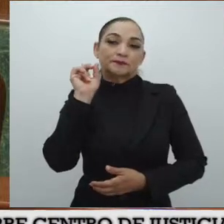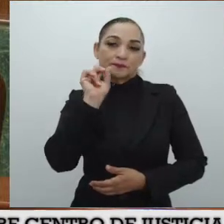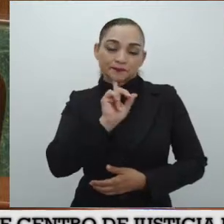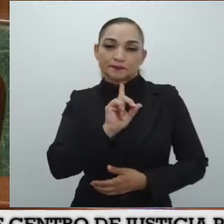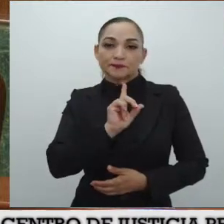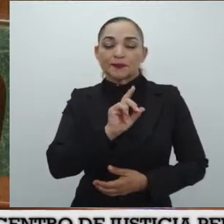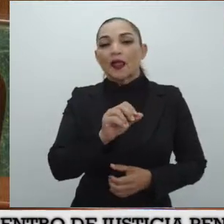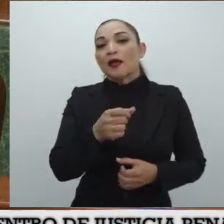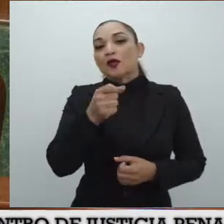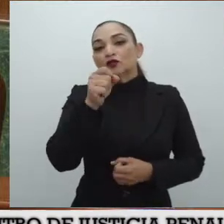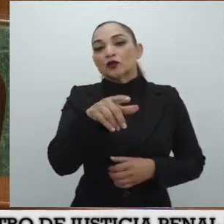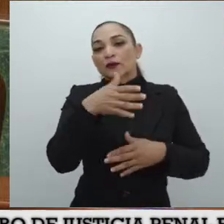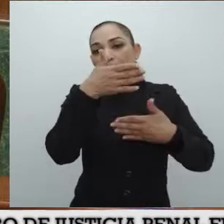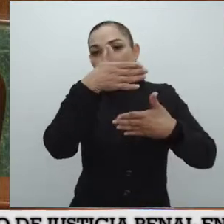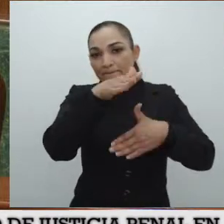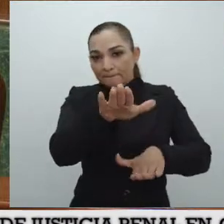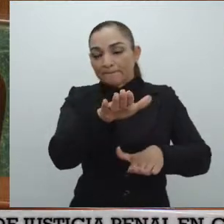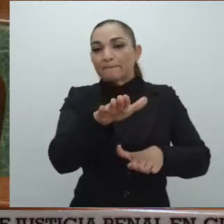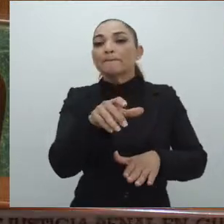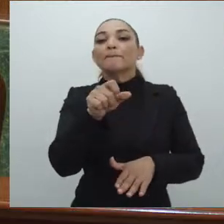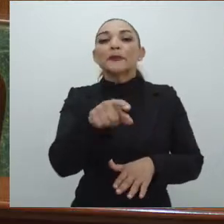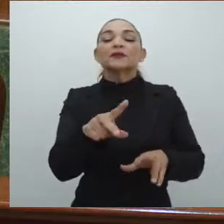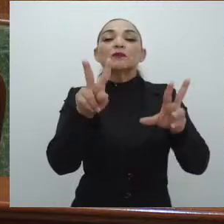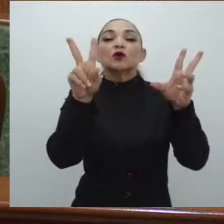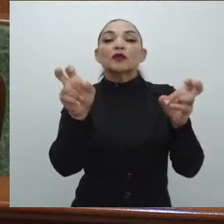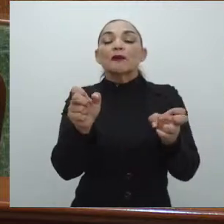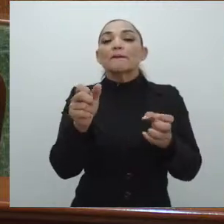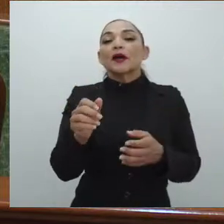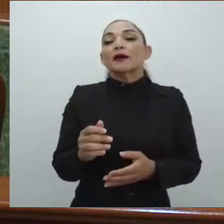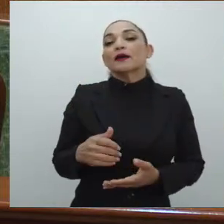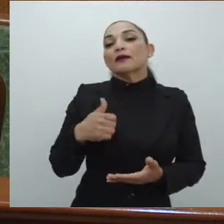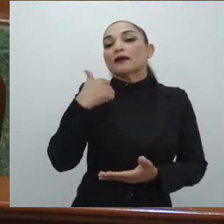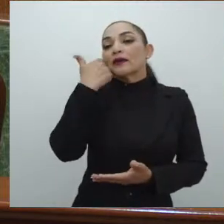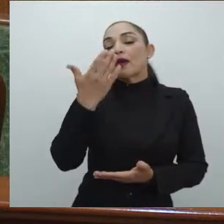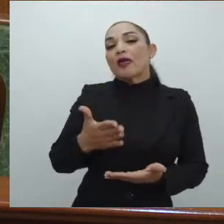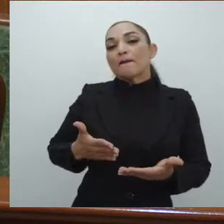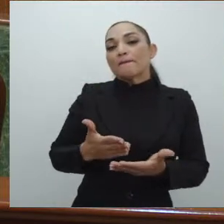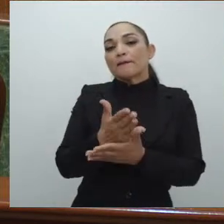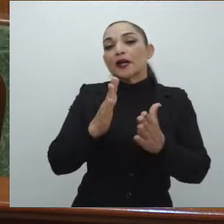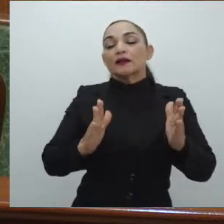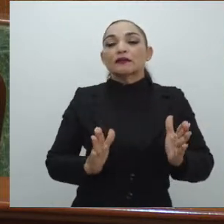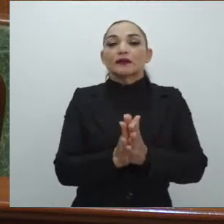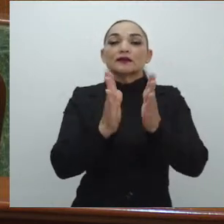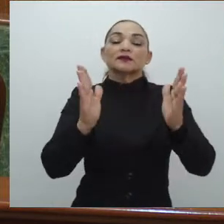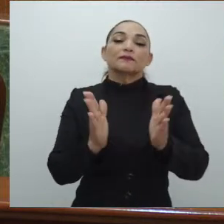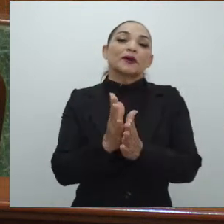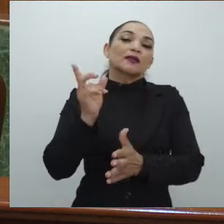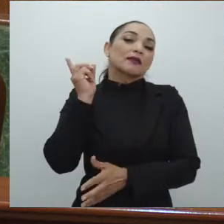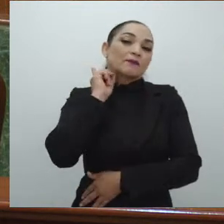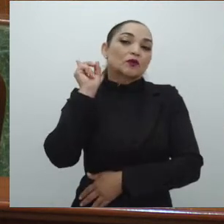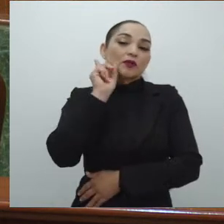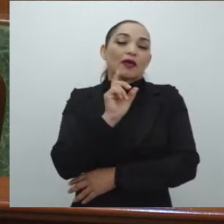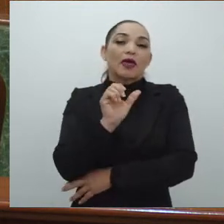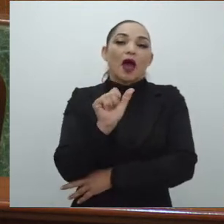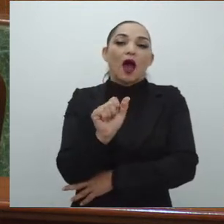tema ha solicitado el uso de la voz la diputada Aurelia Leal. Adelante, diputada, tiene el uso de la voz.